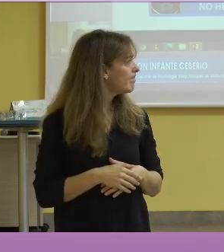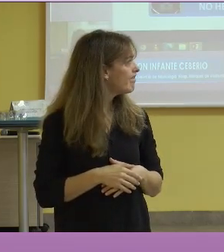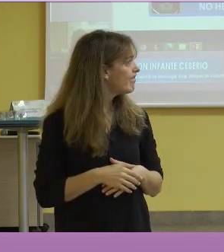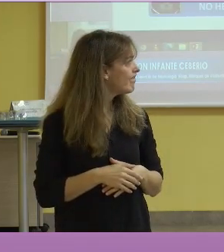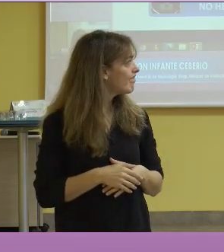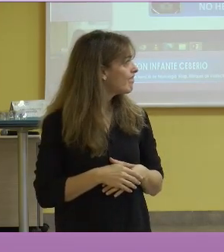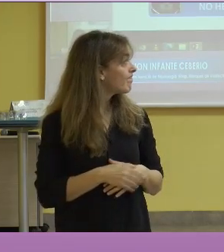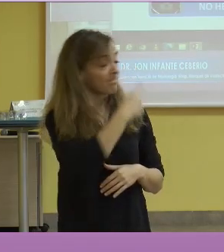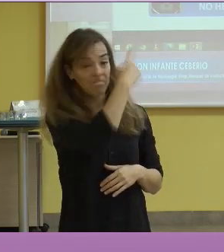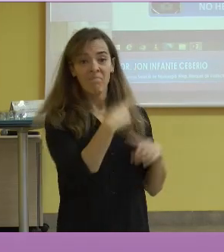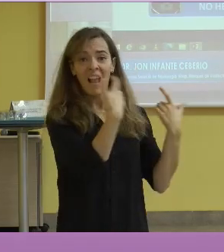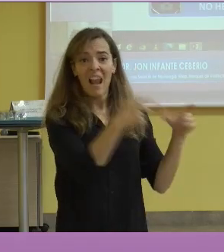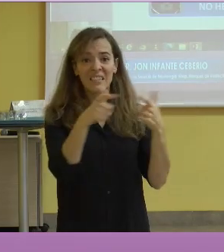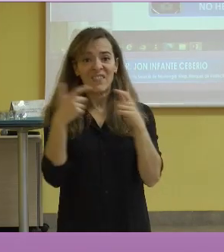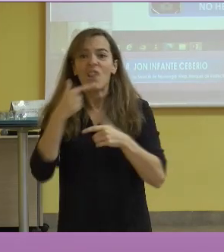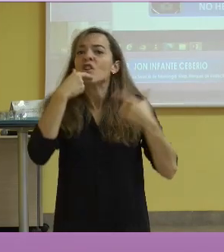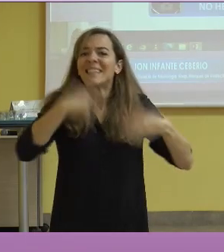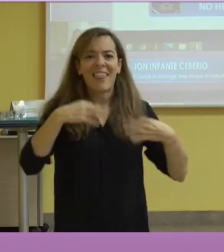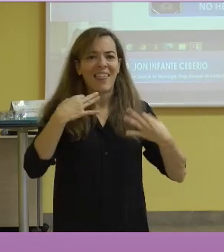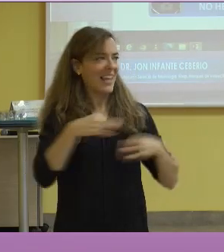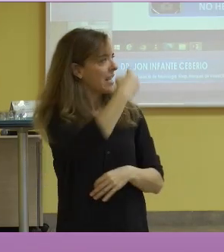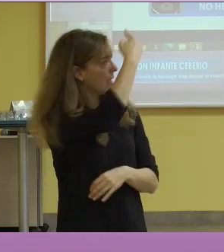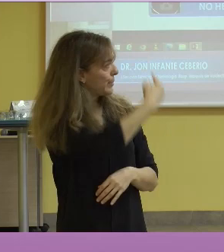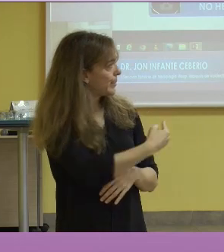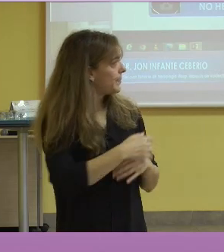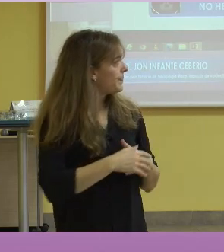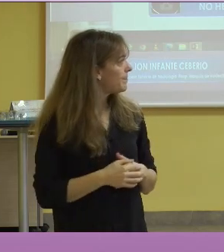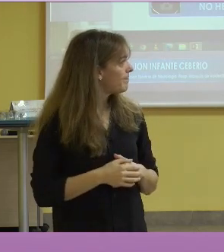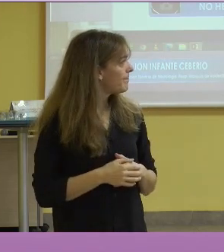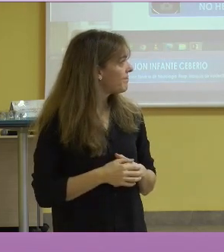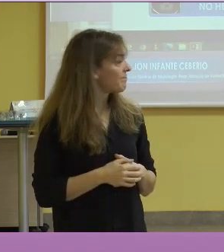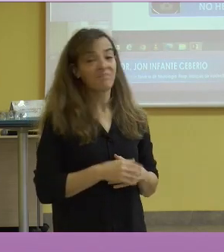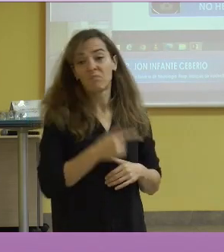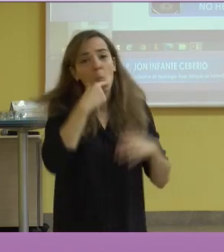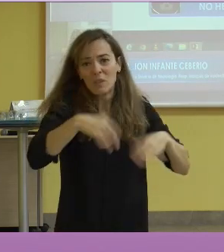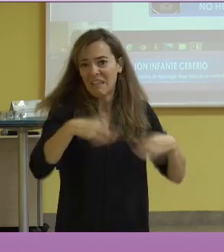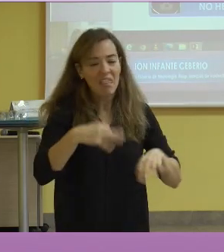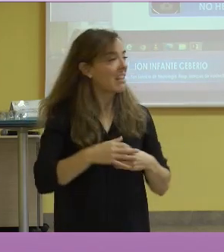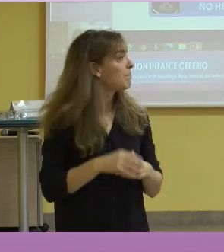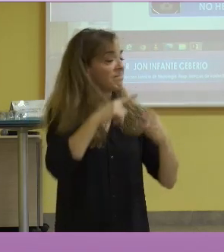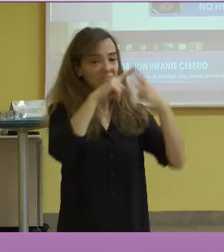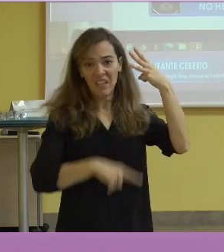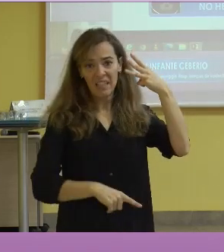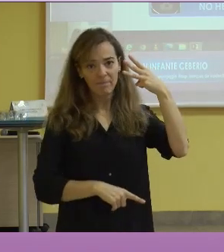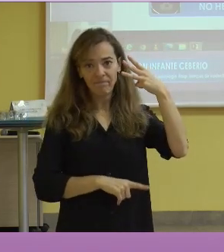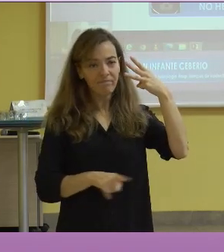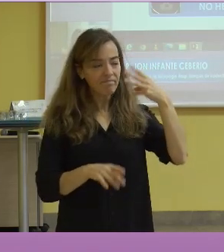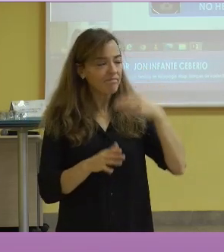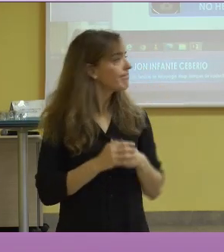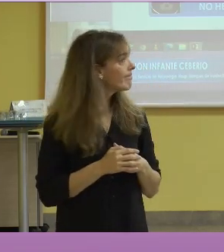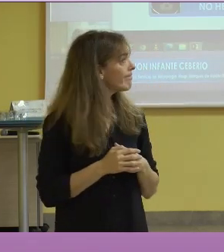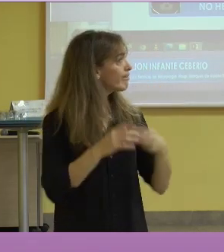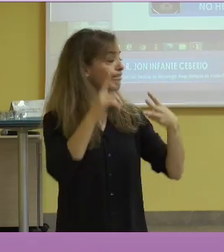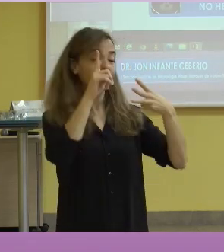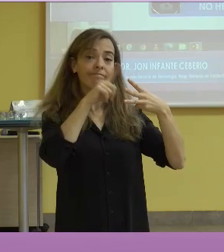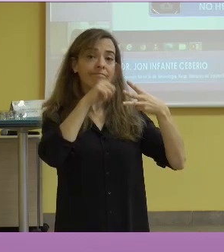Bien, esta es la clasificación sencilla de las ataxias. Muy sencilla, tenemos únicamente 3 categorías, ¿vale? Tenemos una